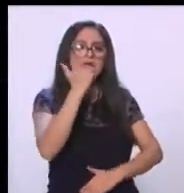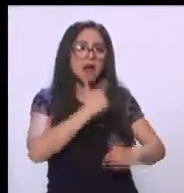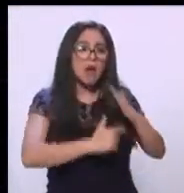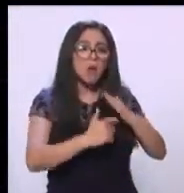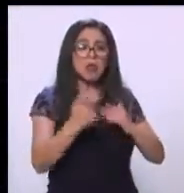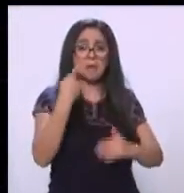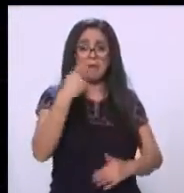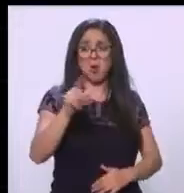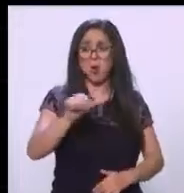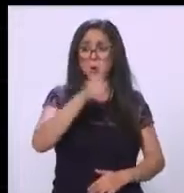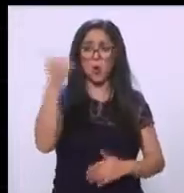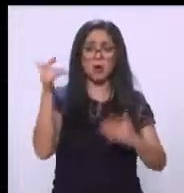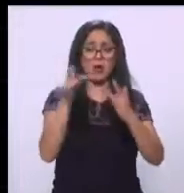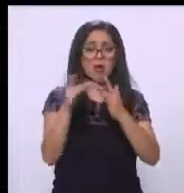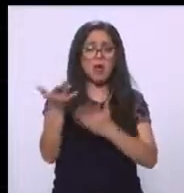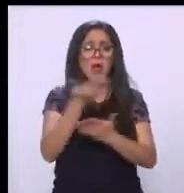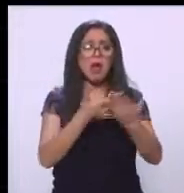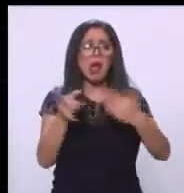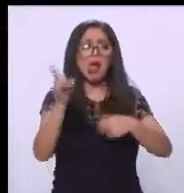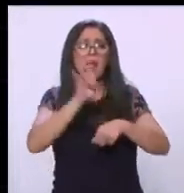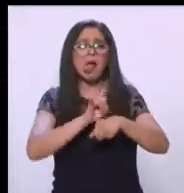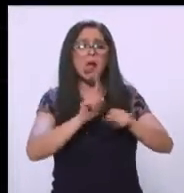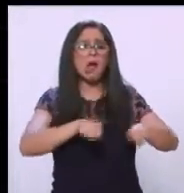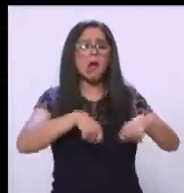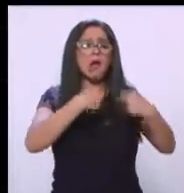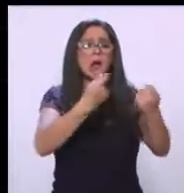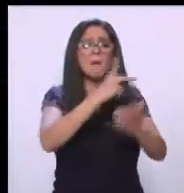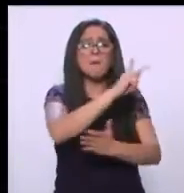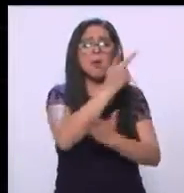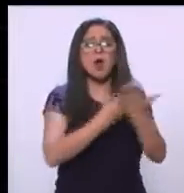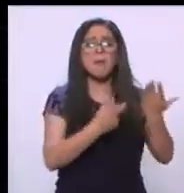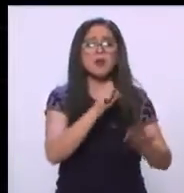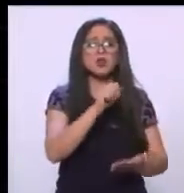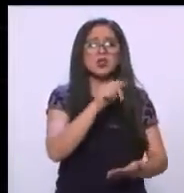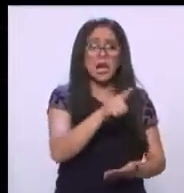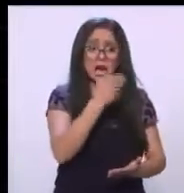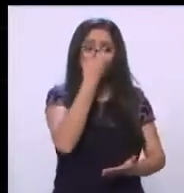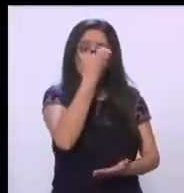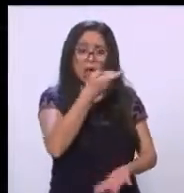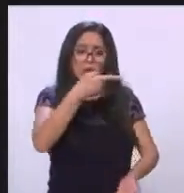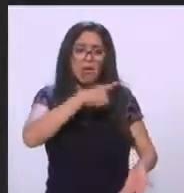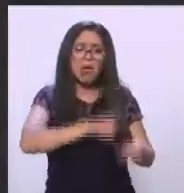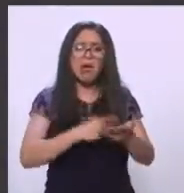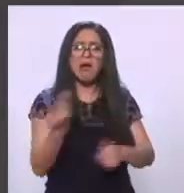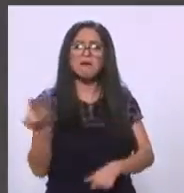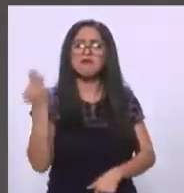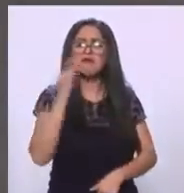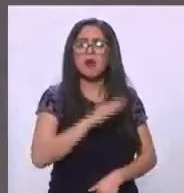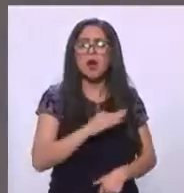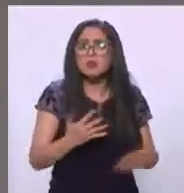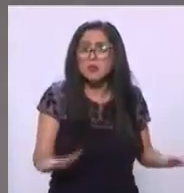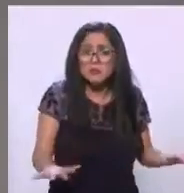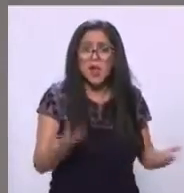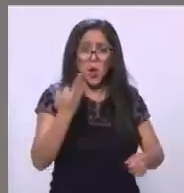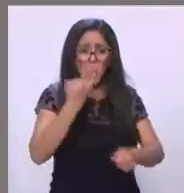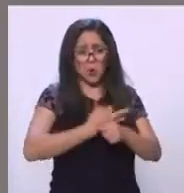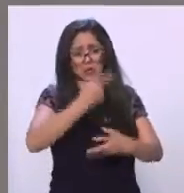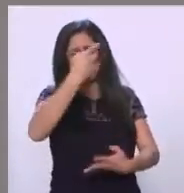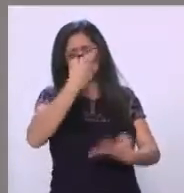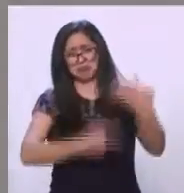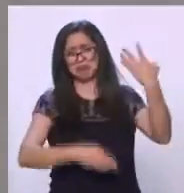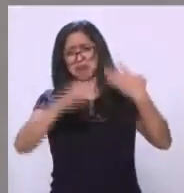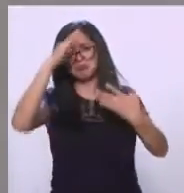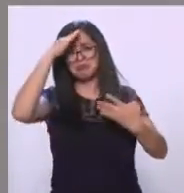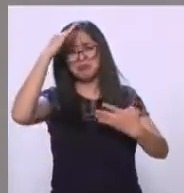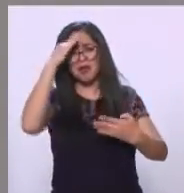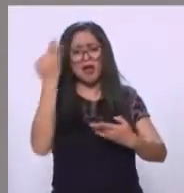promueven como si brindaran programas sociales y descubrimos que no es cierto. Entonces hay ahora mismo muchísimas noticias falsas en torno a los